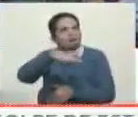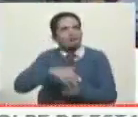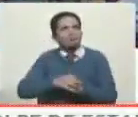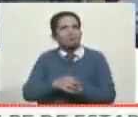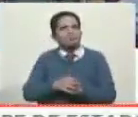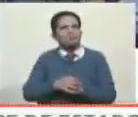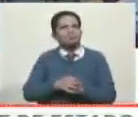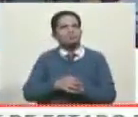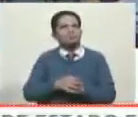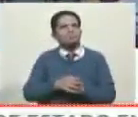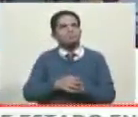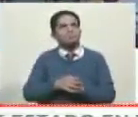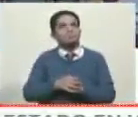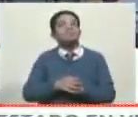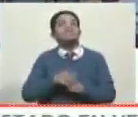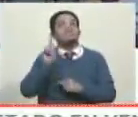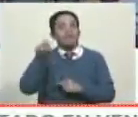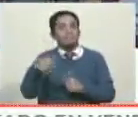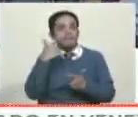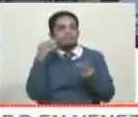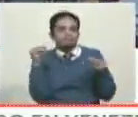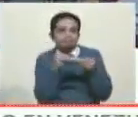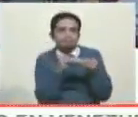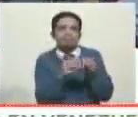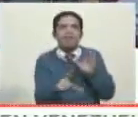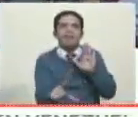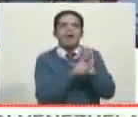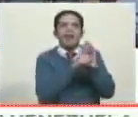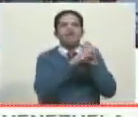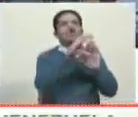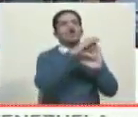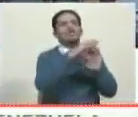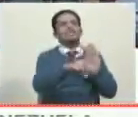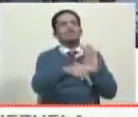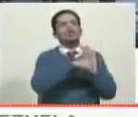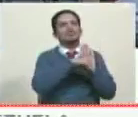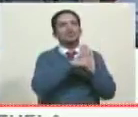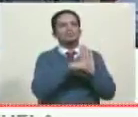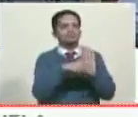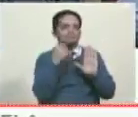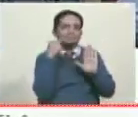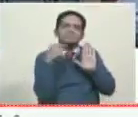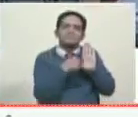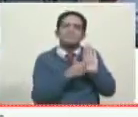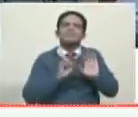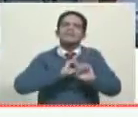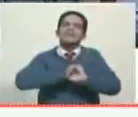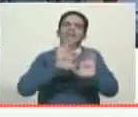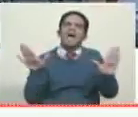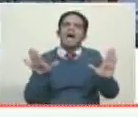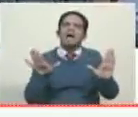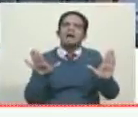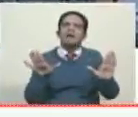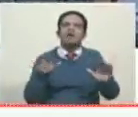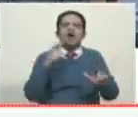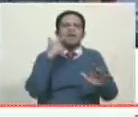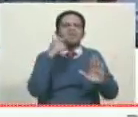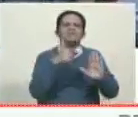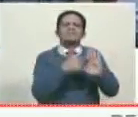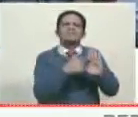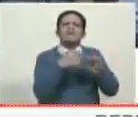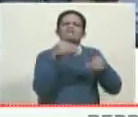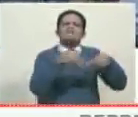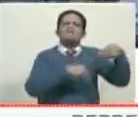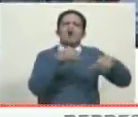además nuestra constitución establece claramente que ese acto de soberanía